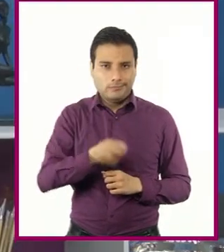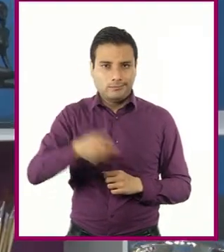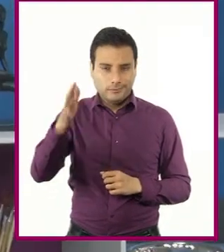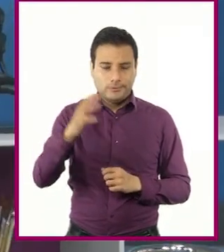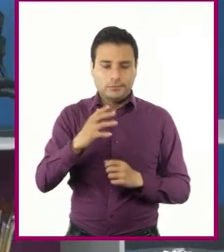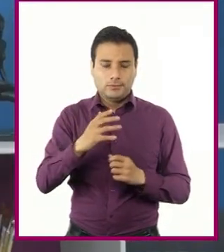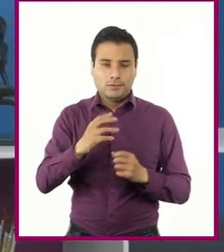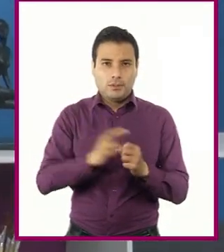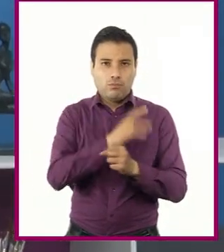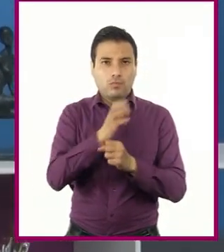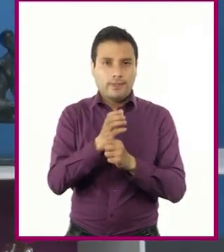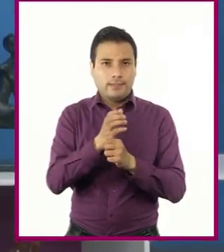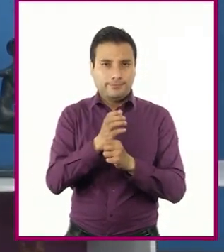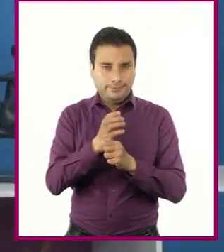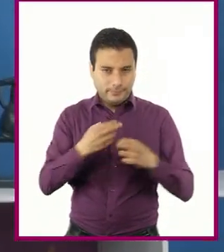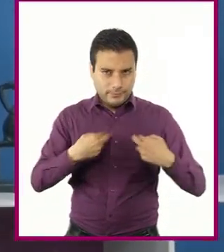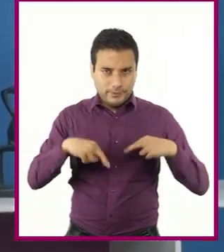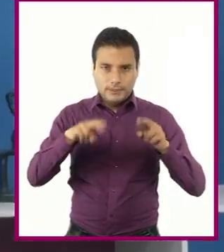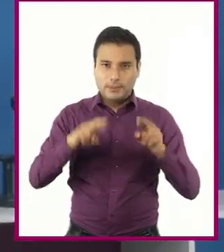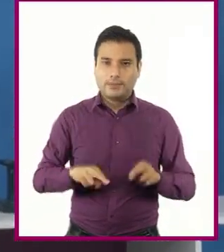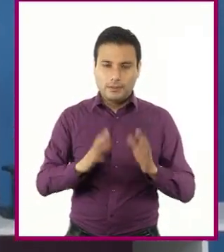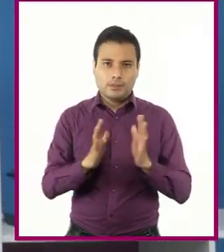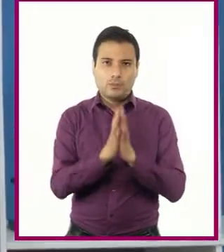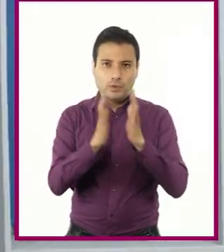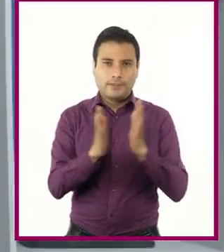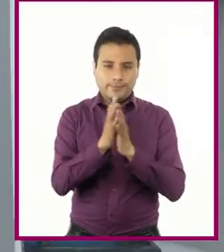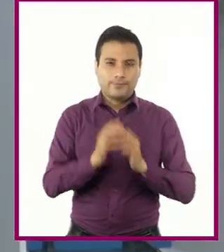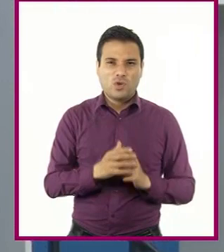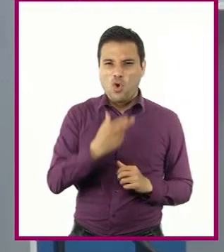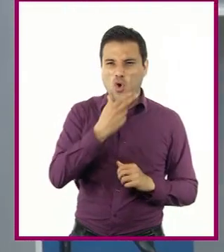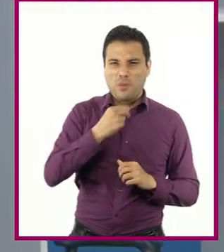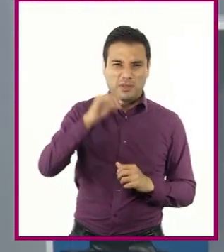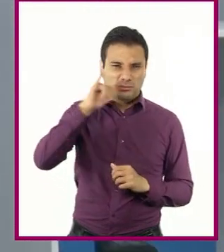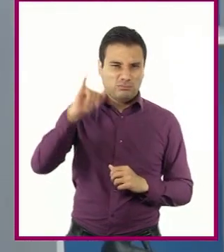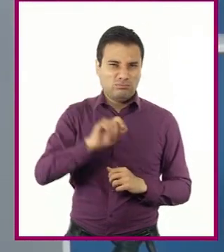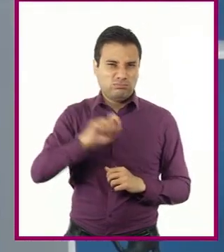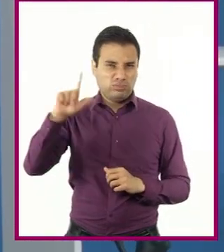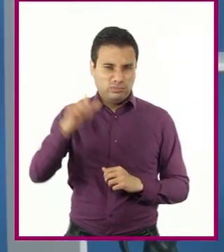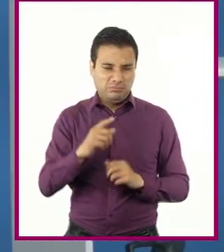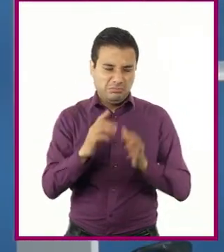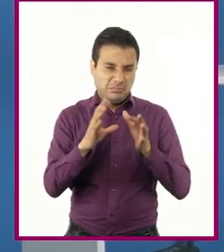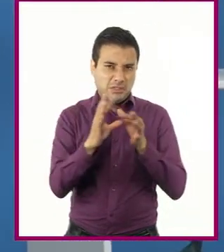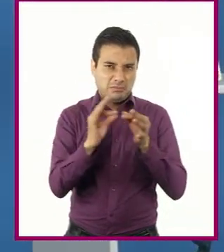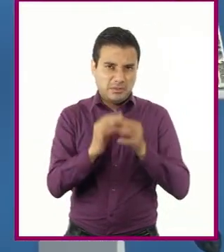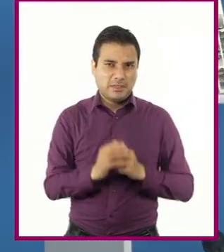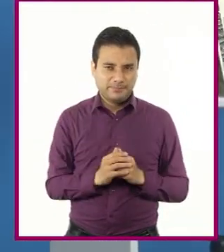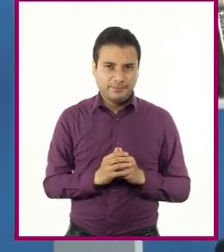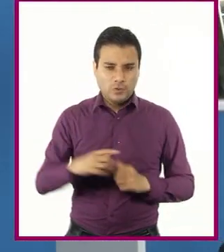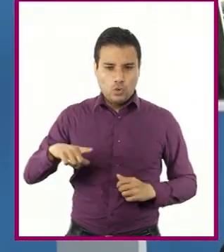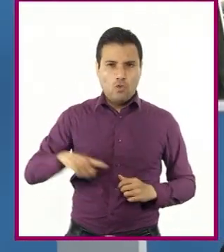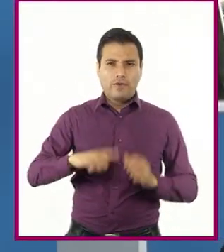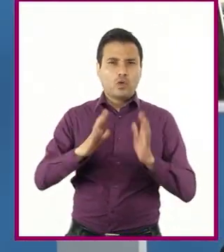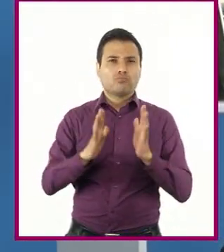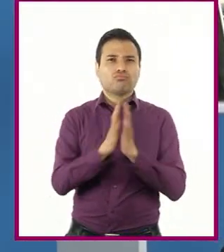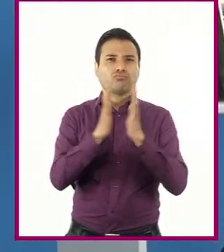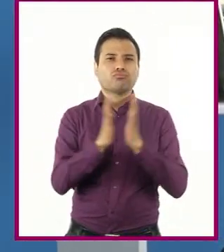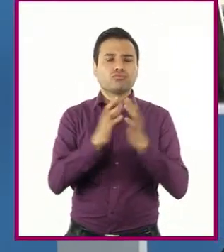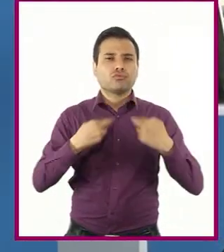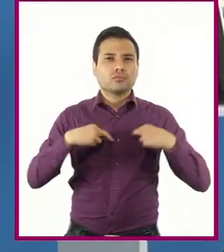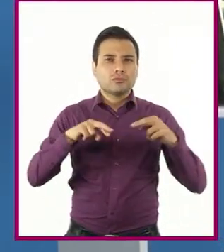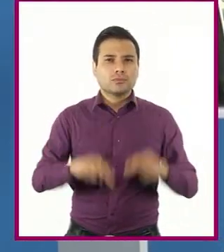De acuerdo con el politólogo italiano Norberto Bobbio, para llegar a una democracia representativa son necesarias